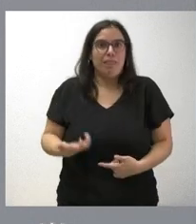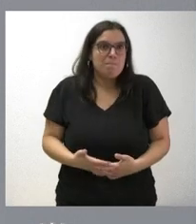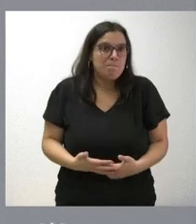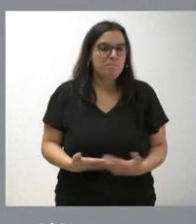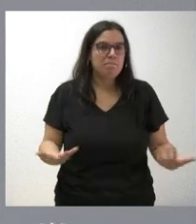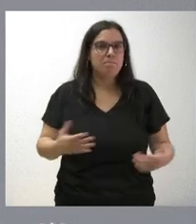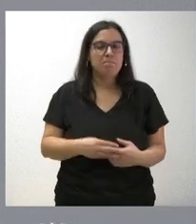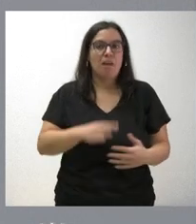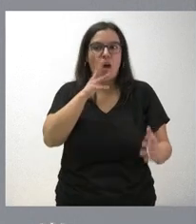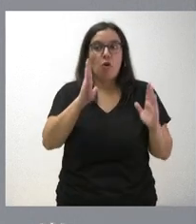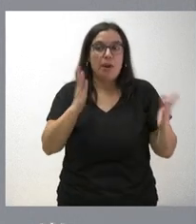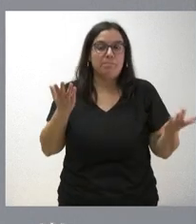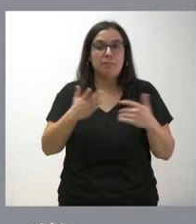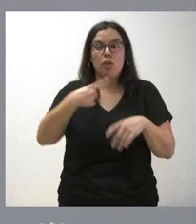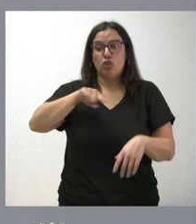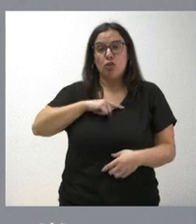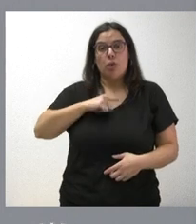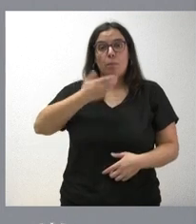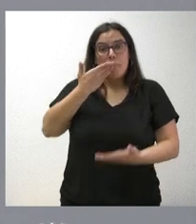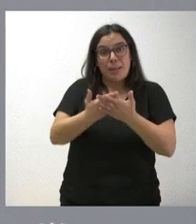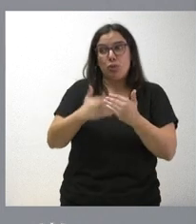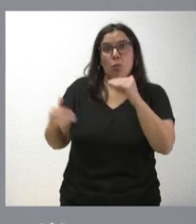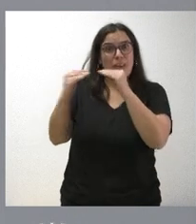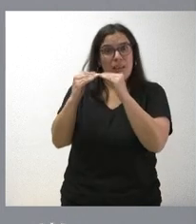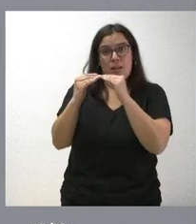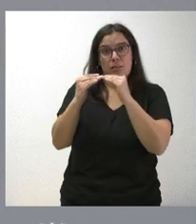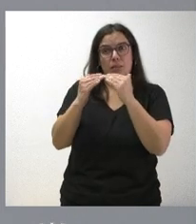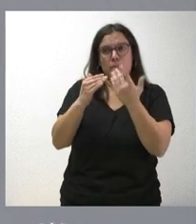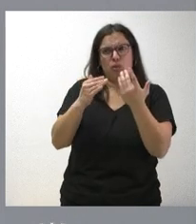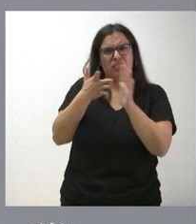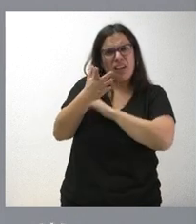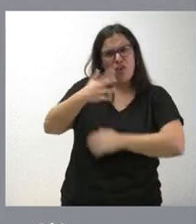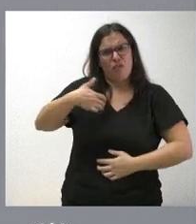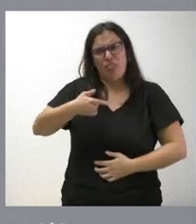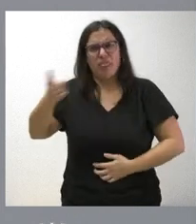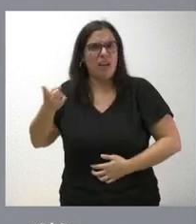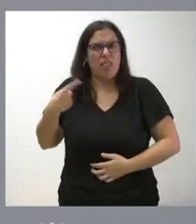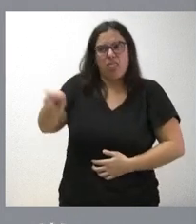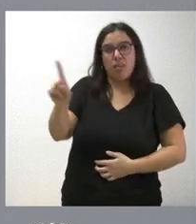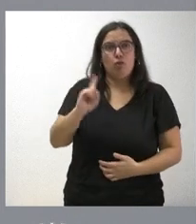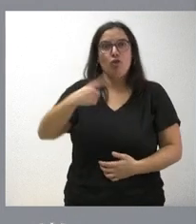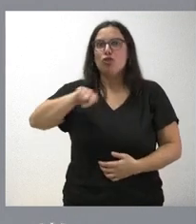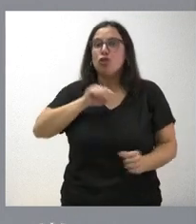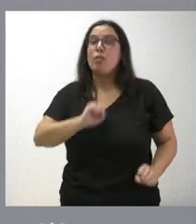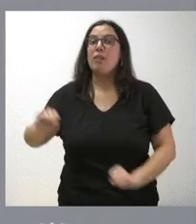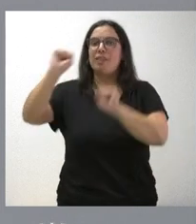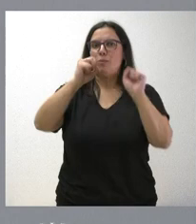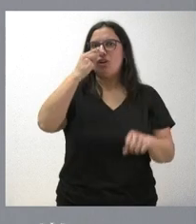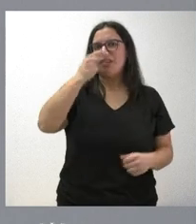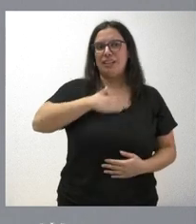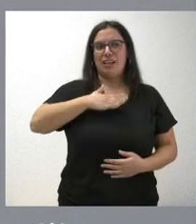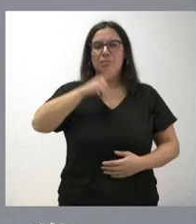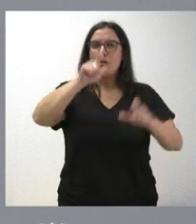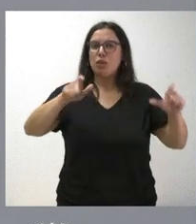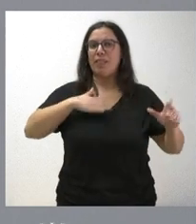alguien piensa que porque nosotros estamos pidiendo igualdad estamos ofendiendo a alguien no estamos defendiendo nuestros intereses los intereses de la gente de